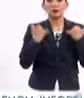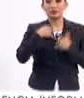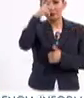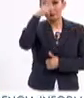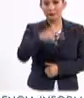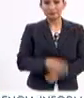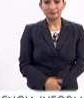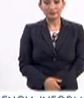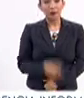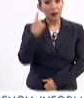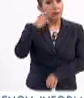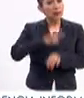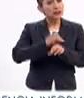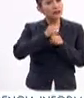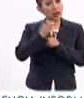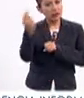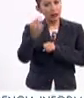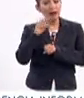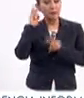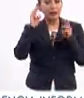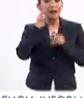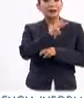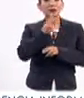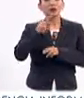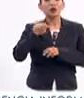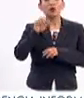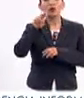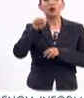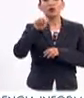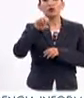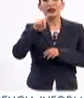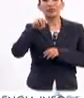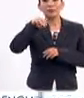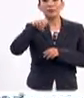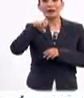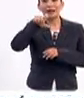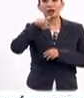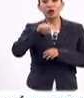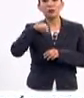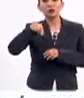jóvenes mexicanos. Para mayor información, visita